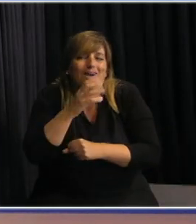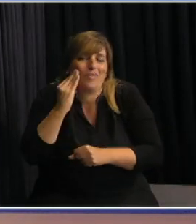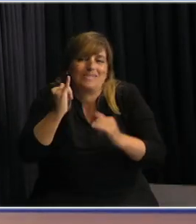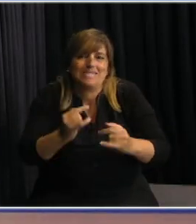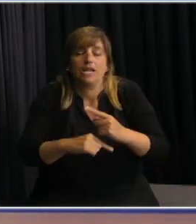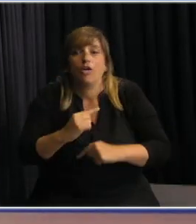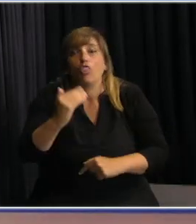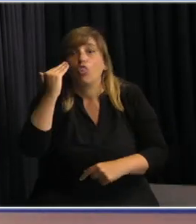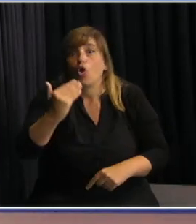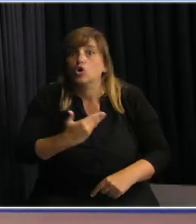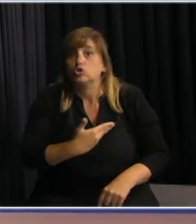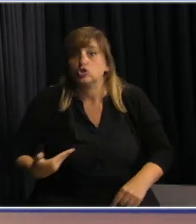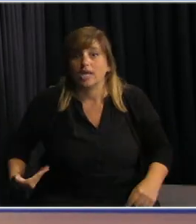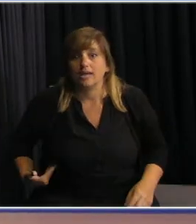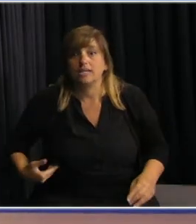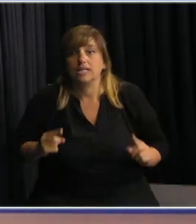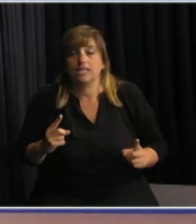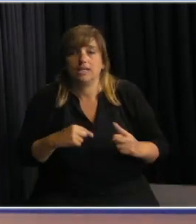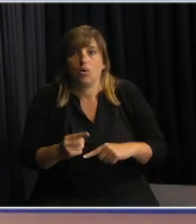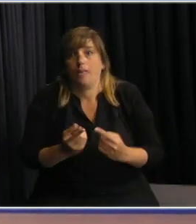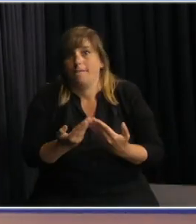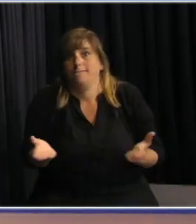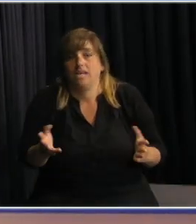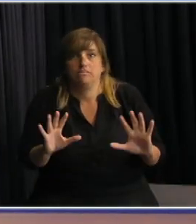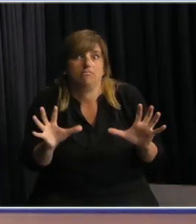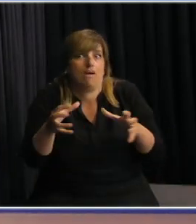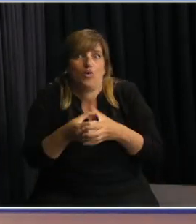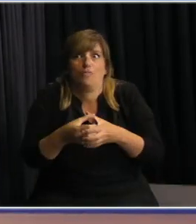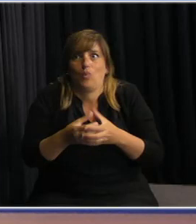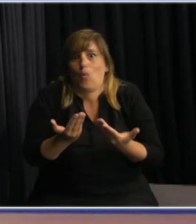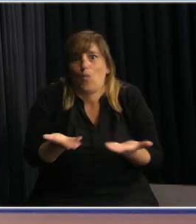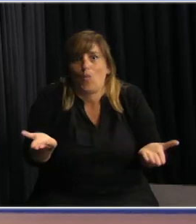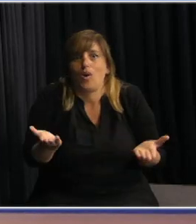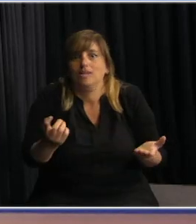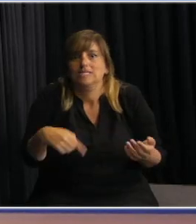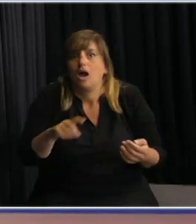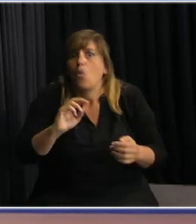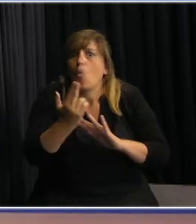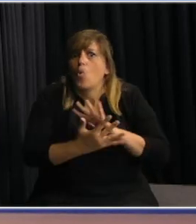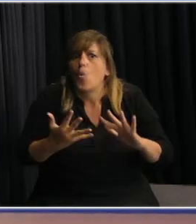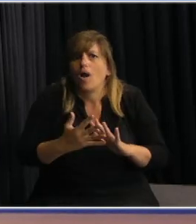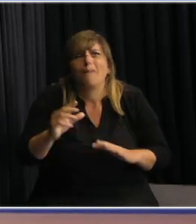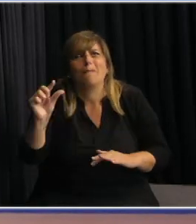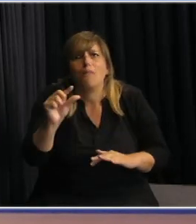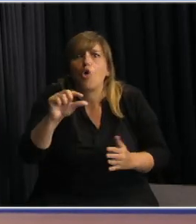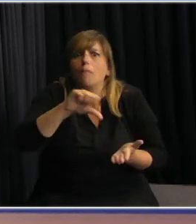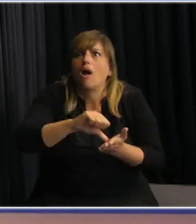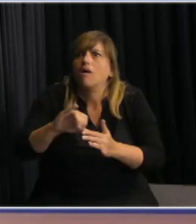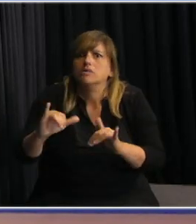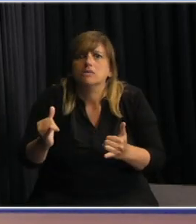los docentes ante la inminencia del comienzo de clases. Recuerden que Uruguay fue de los pocos países que tuvo